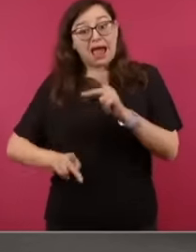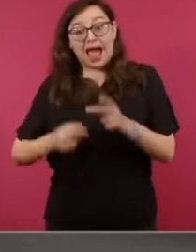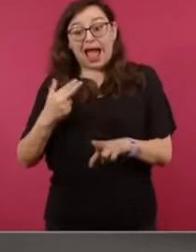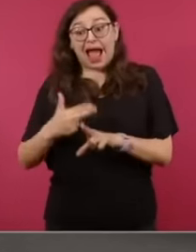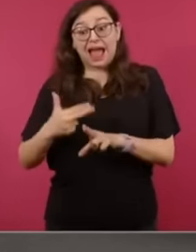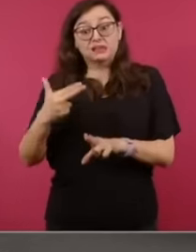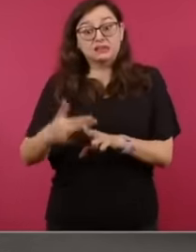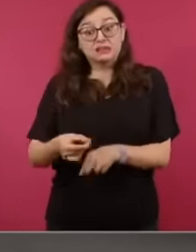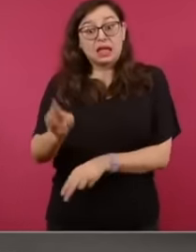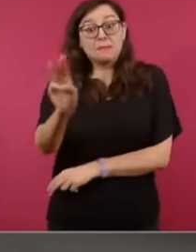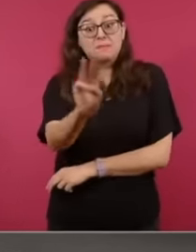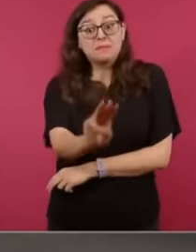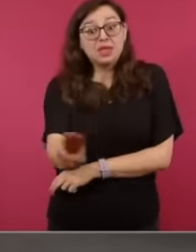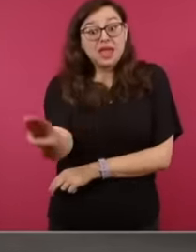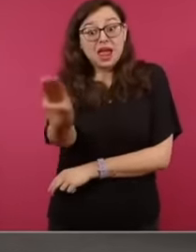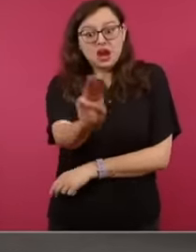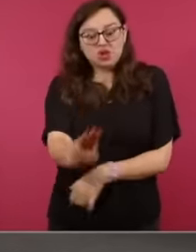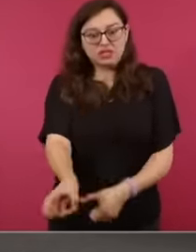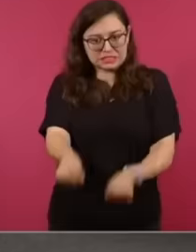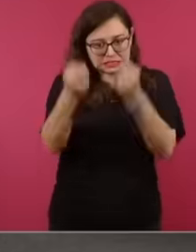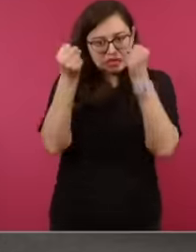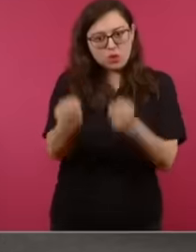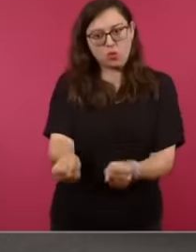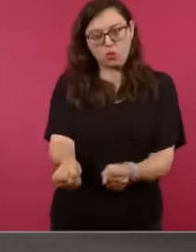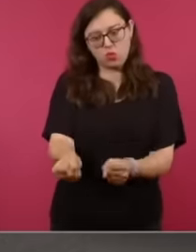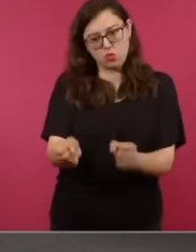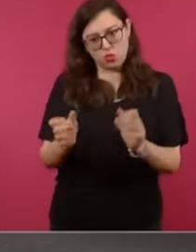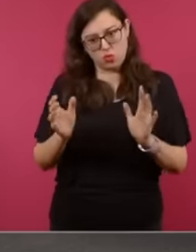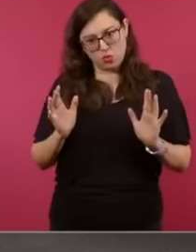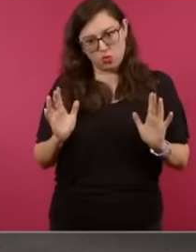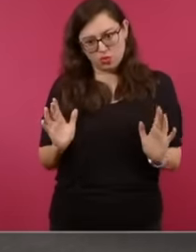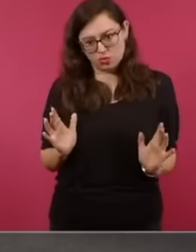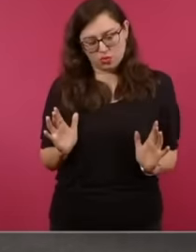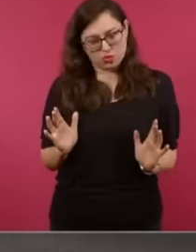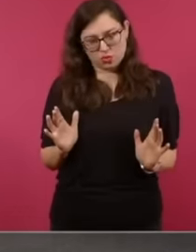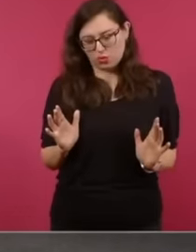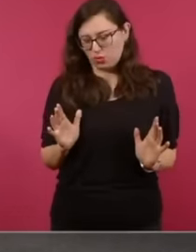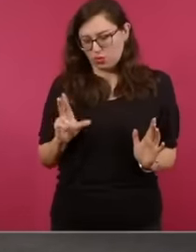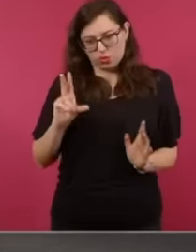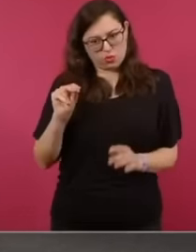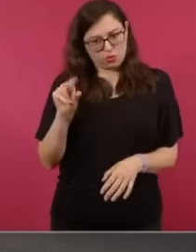No, ya no me meto ya. Sí, ya